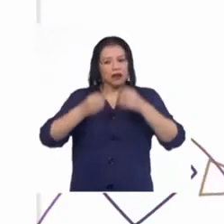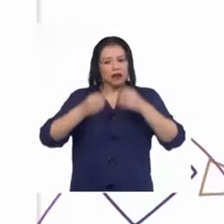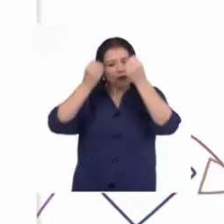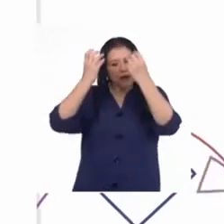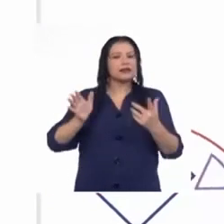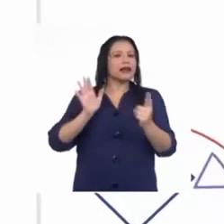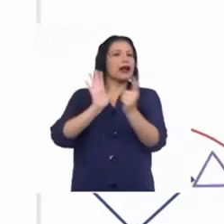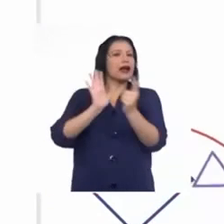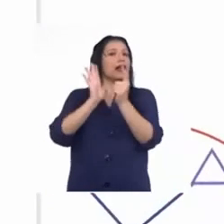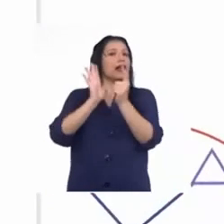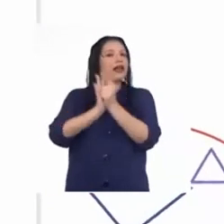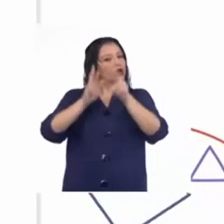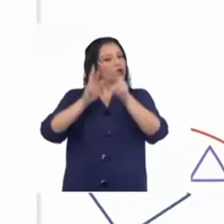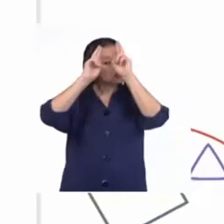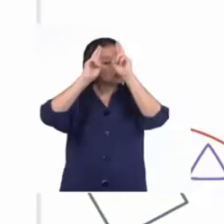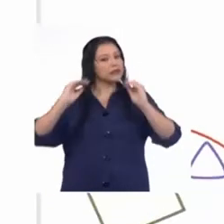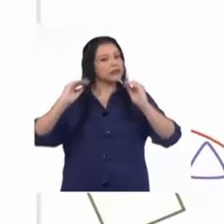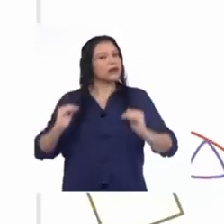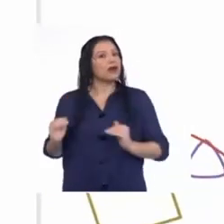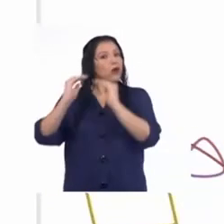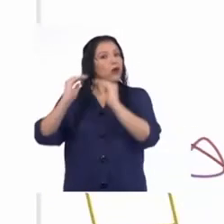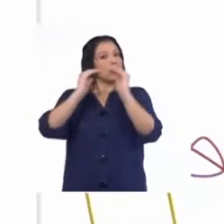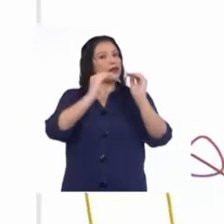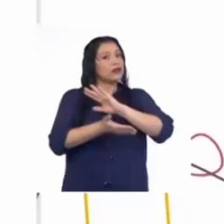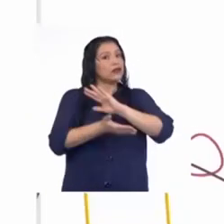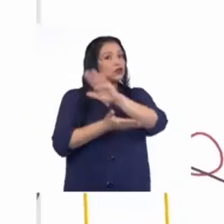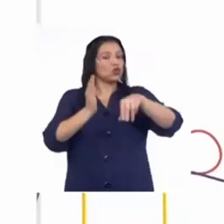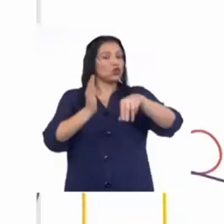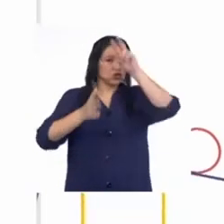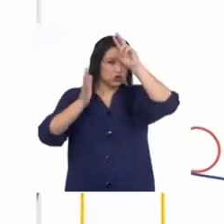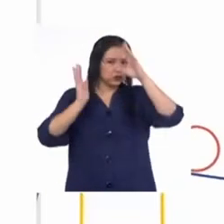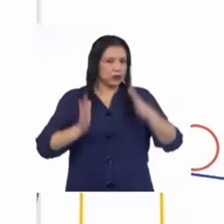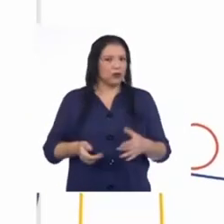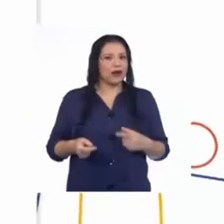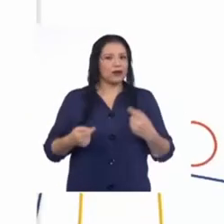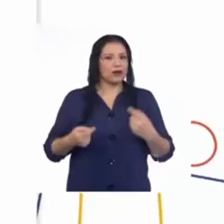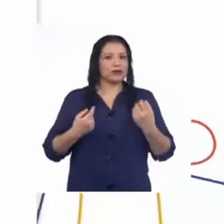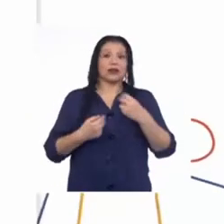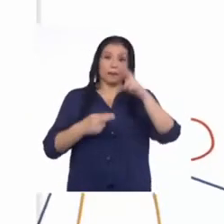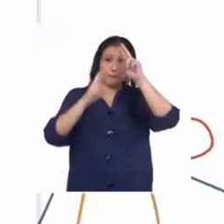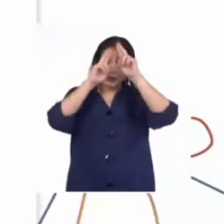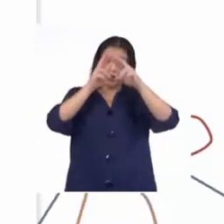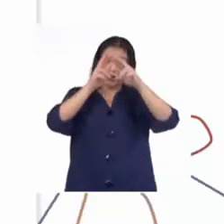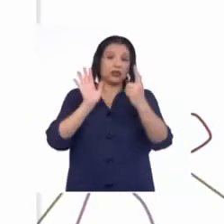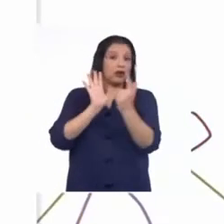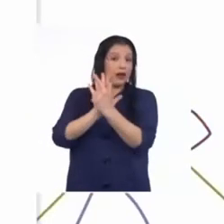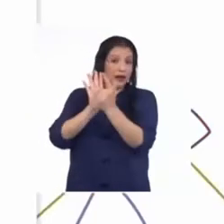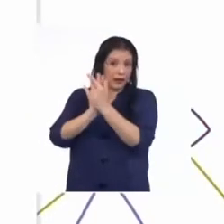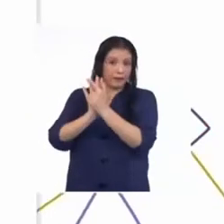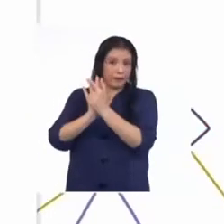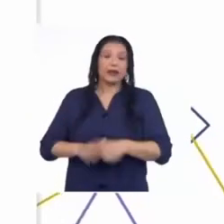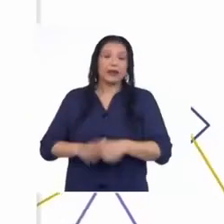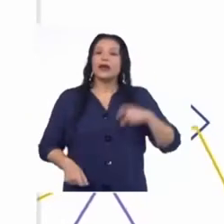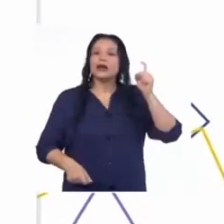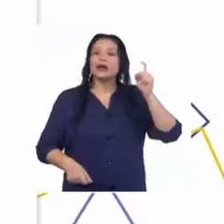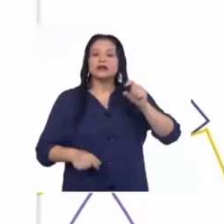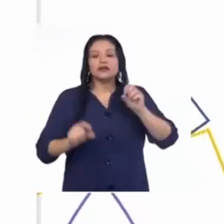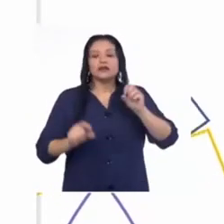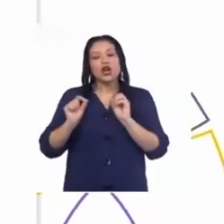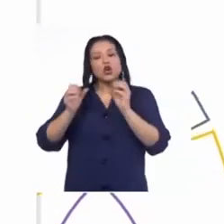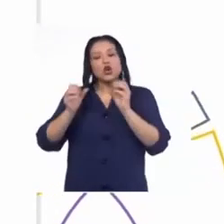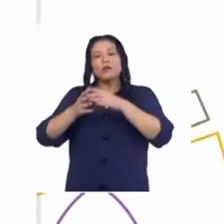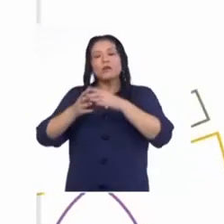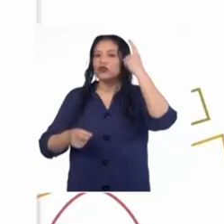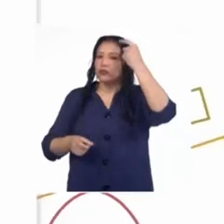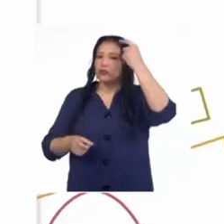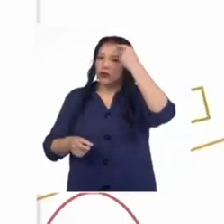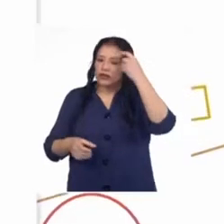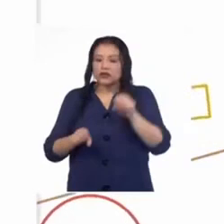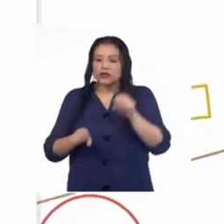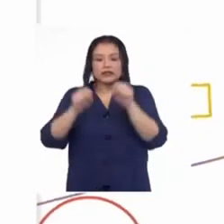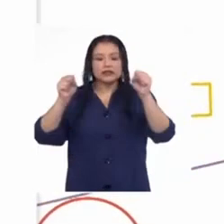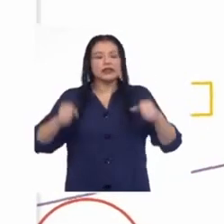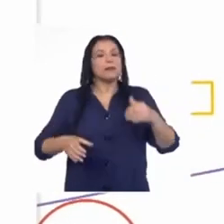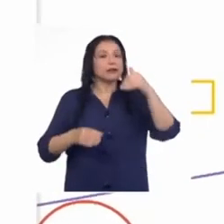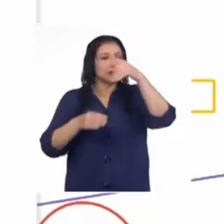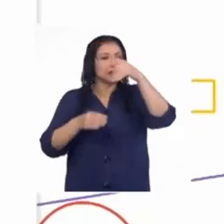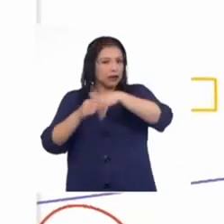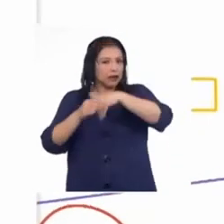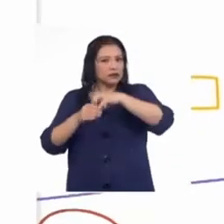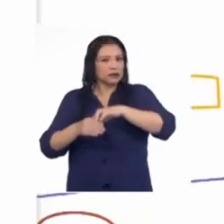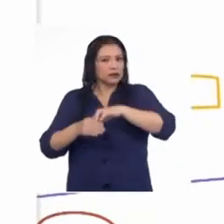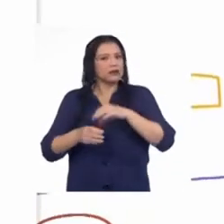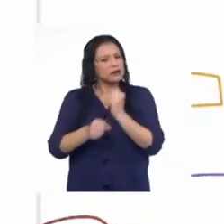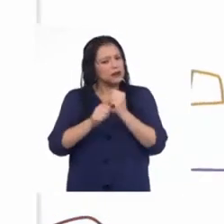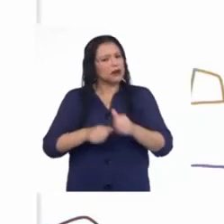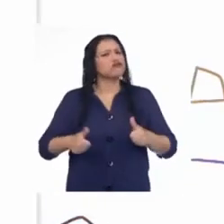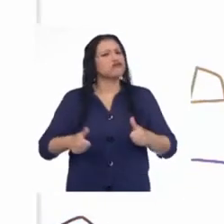un respeto a la igualdad de toda la ciudadanía ante la ley. Requiere partidos políticos y sistemas electorales que funcionen de